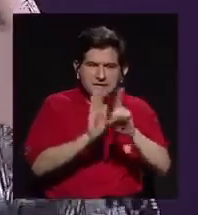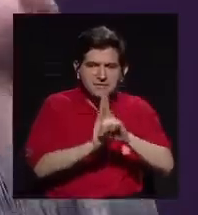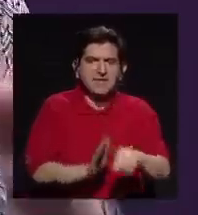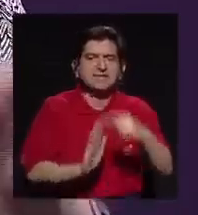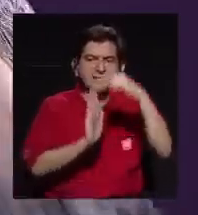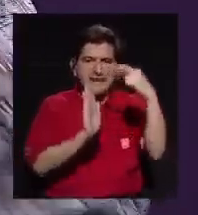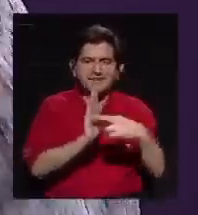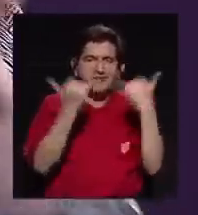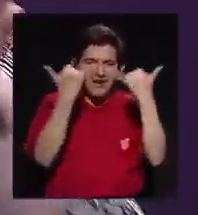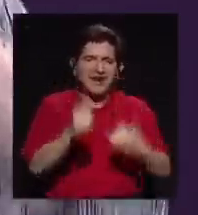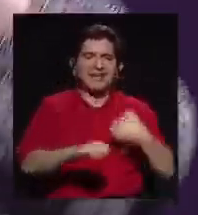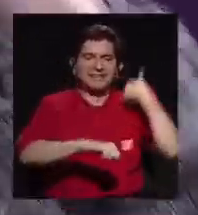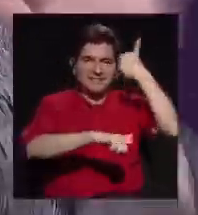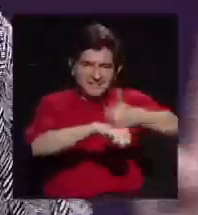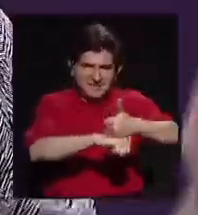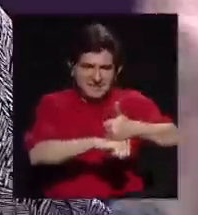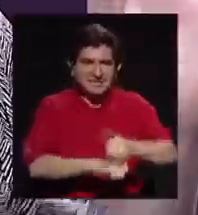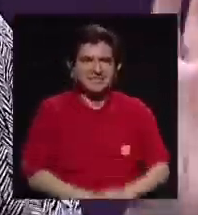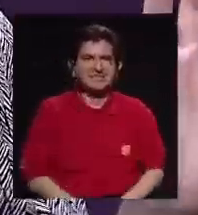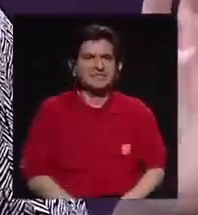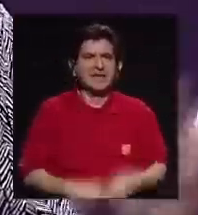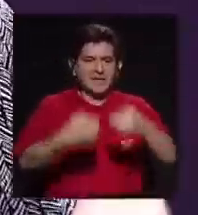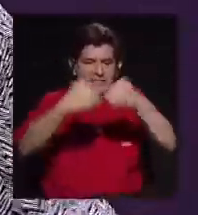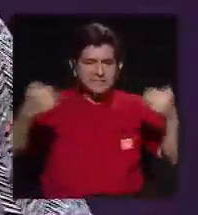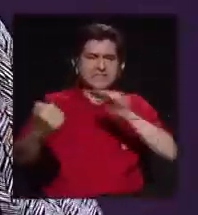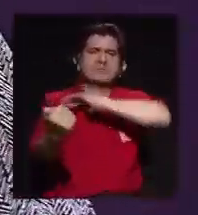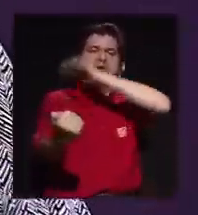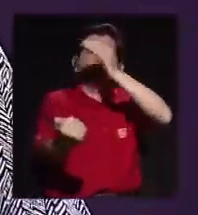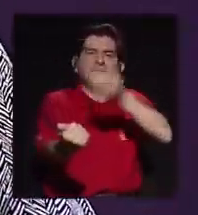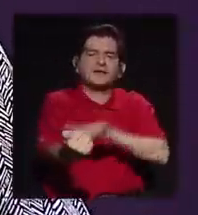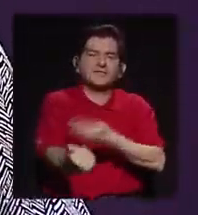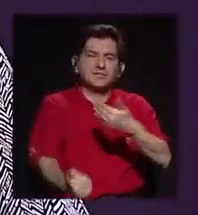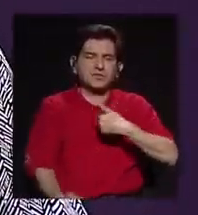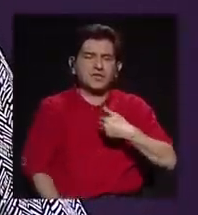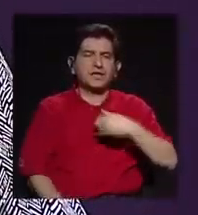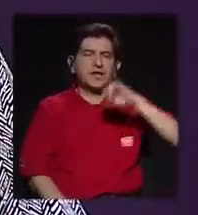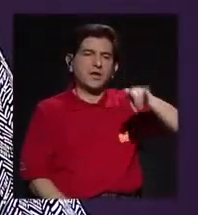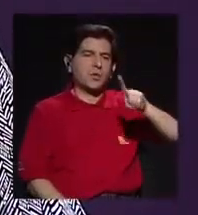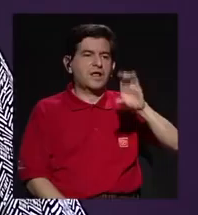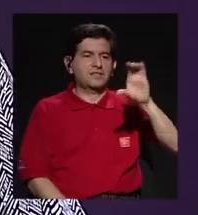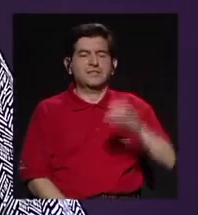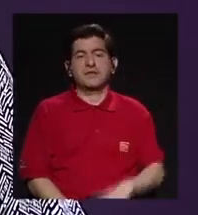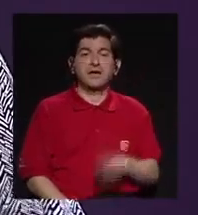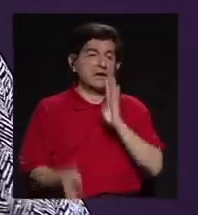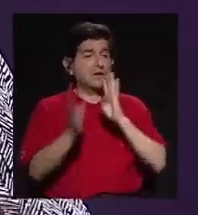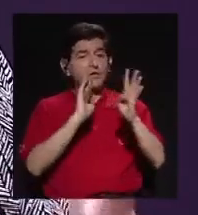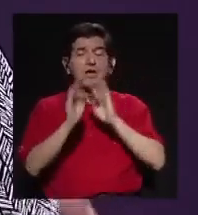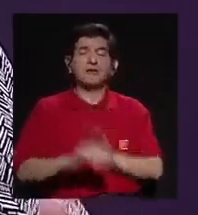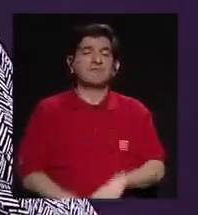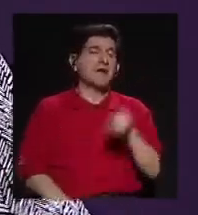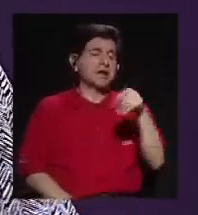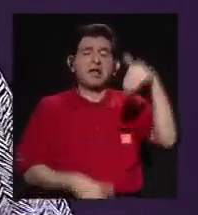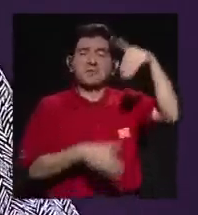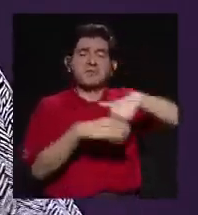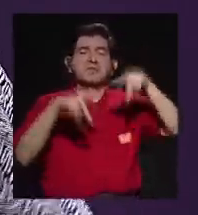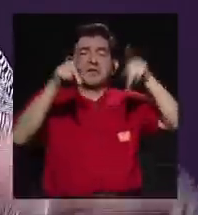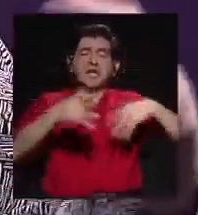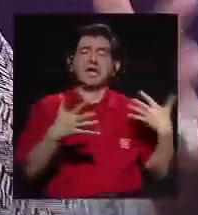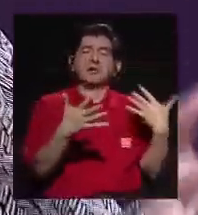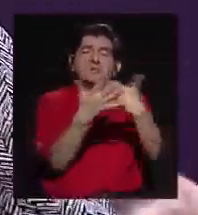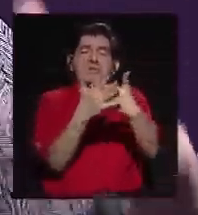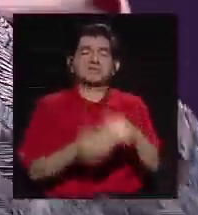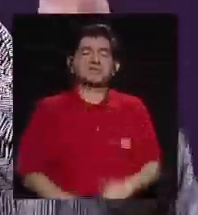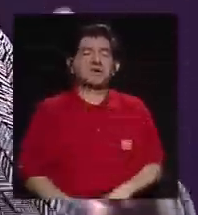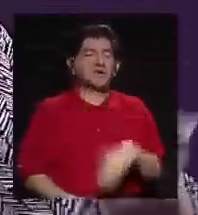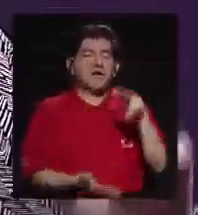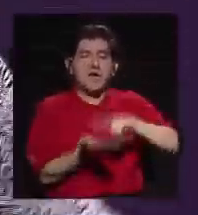reglas establecidas, por ejemplo, división de poderes. Teníamos un Juan Diego Castro que hablaba de que él iba a meter gente a la cárcel, que iba a